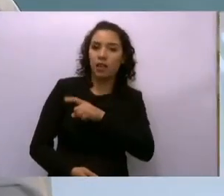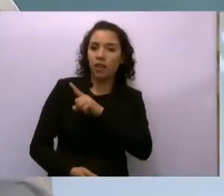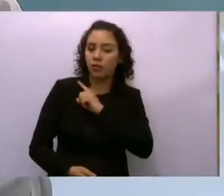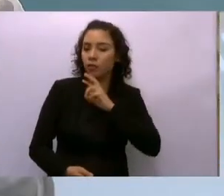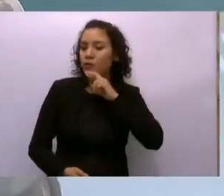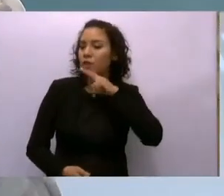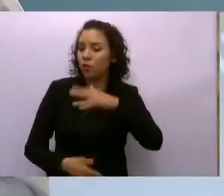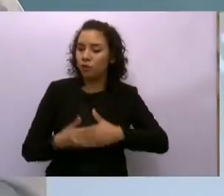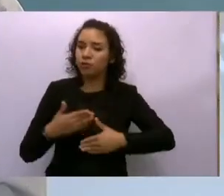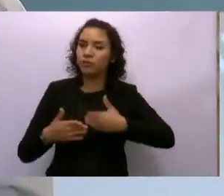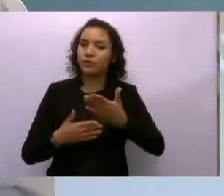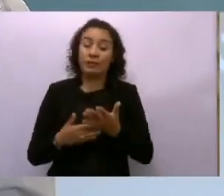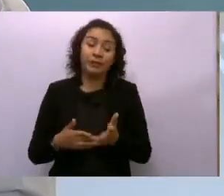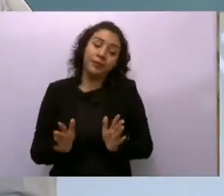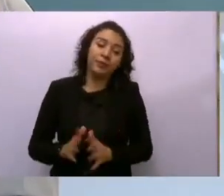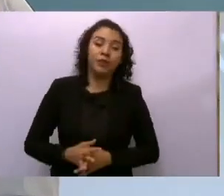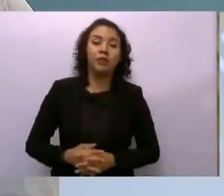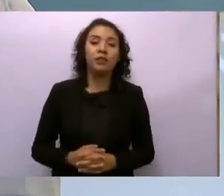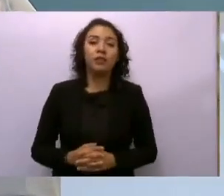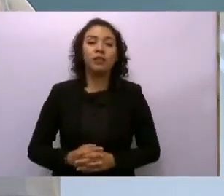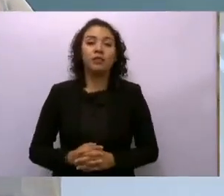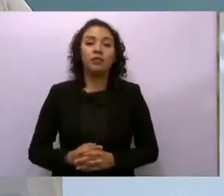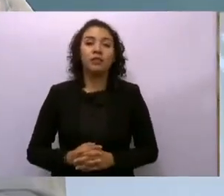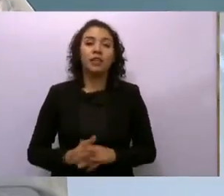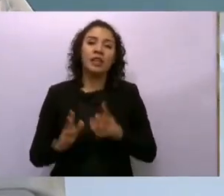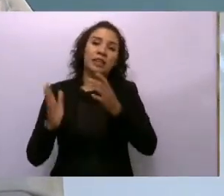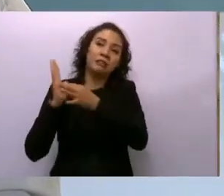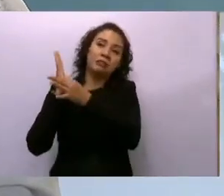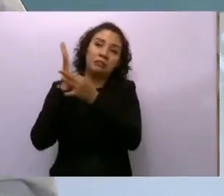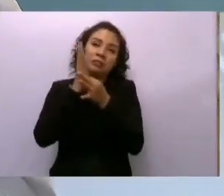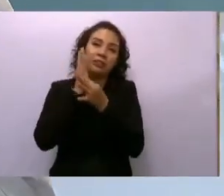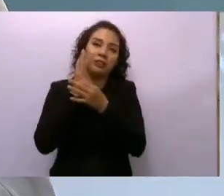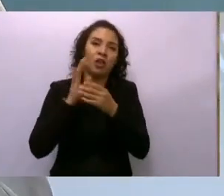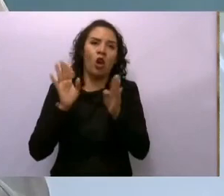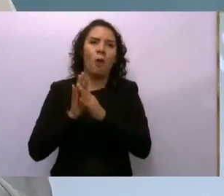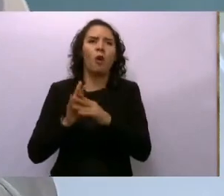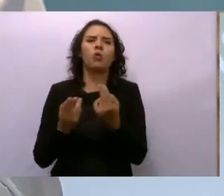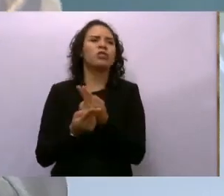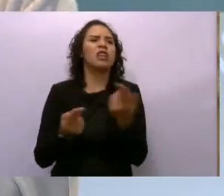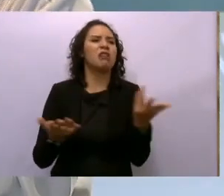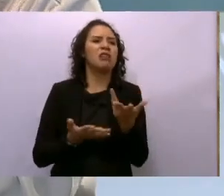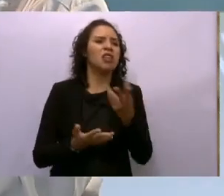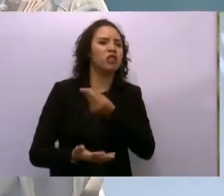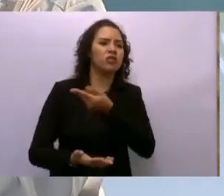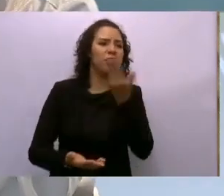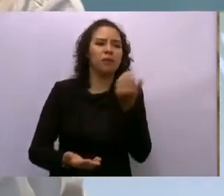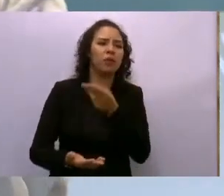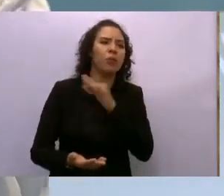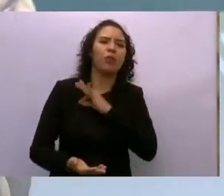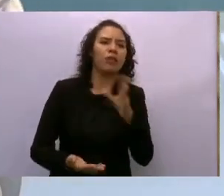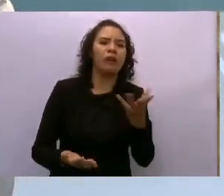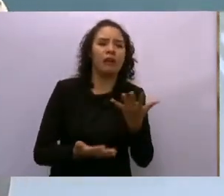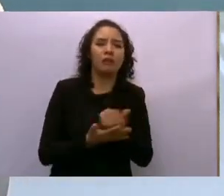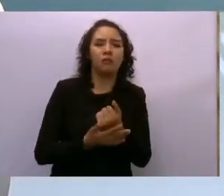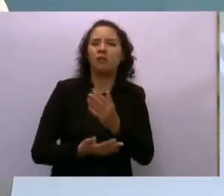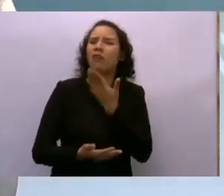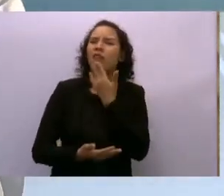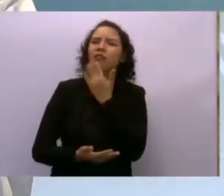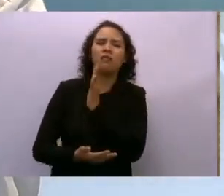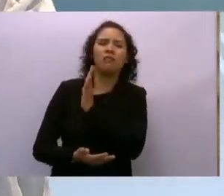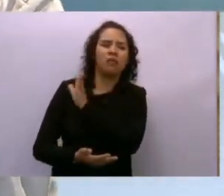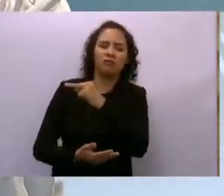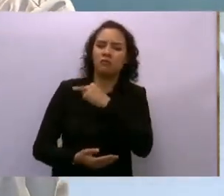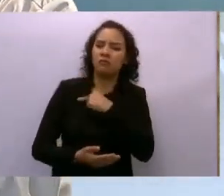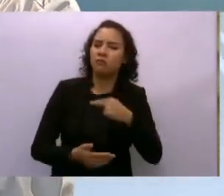que dicen que no vamos a poder tener un buen sistema de salud porque dije que iba a ser